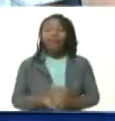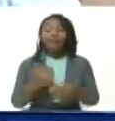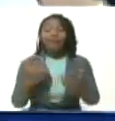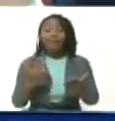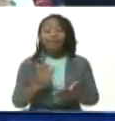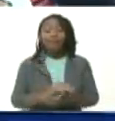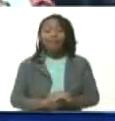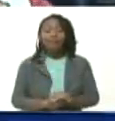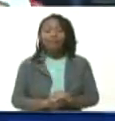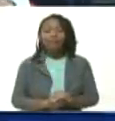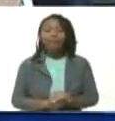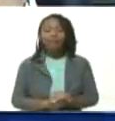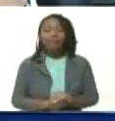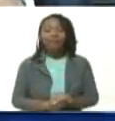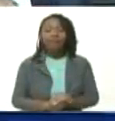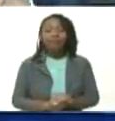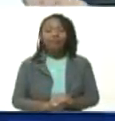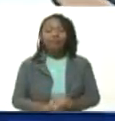En este